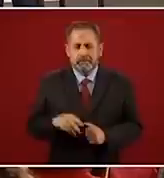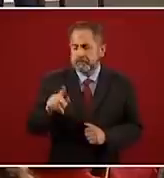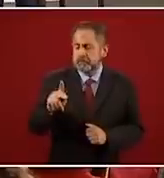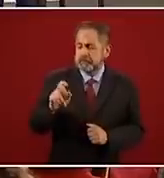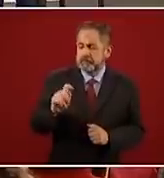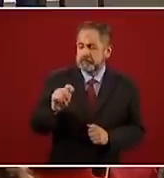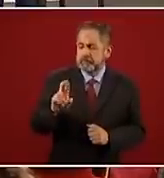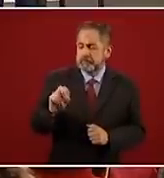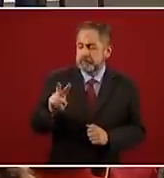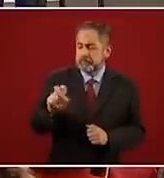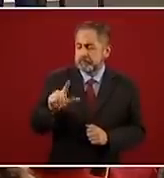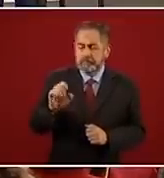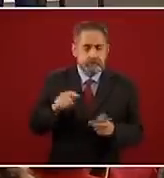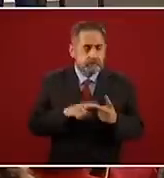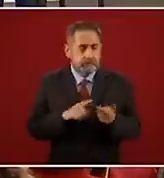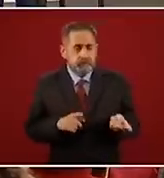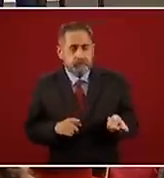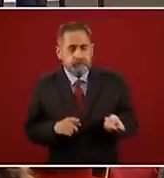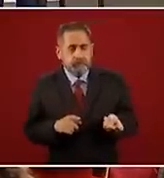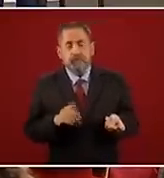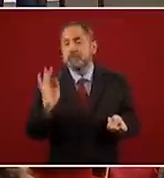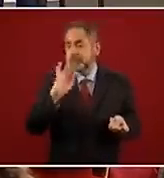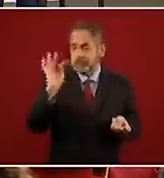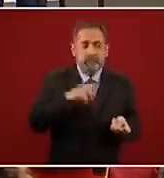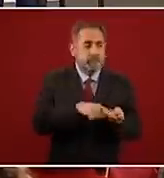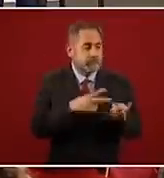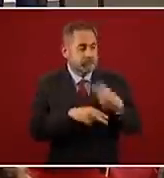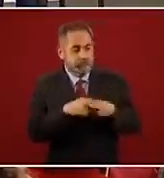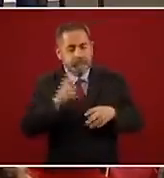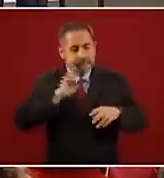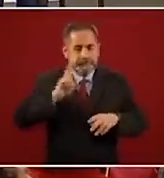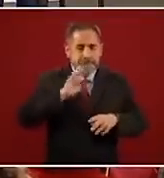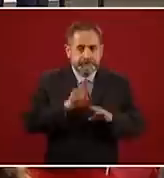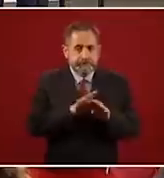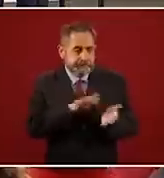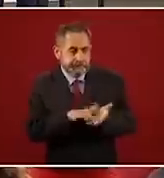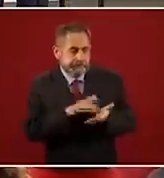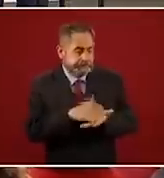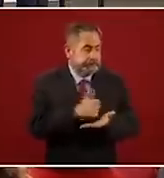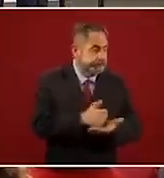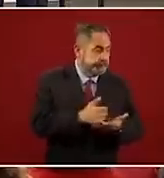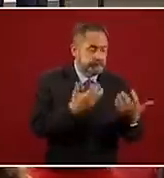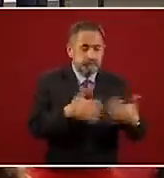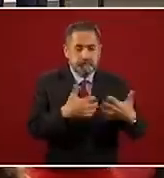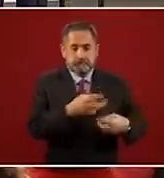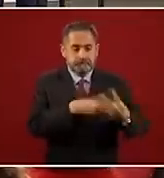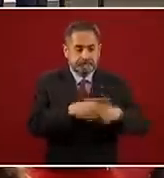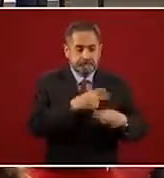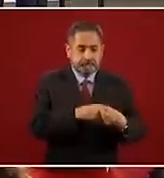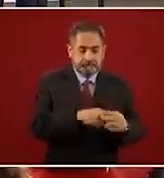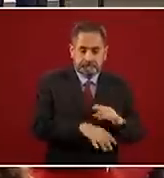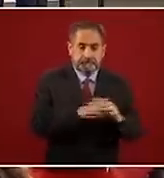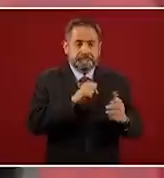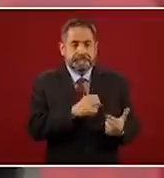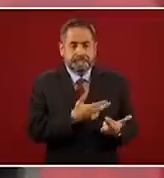Petroval, y tendría producción, y en eso estamos, porque estamos ayudando para que se